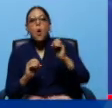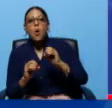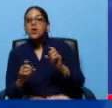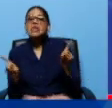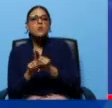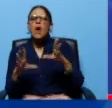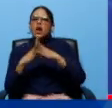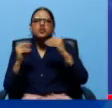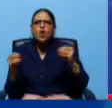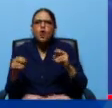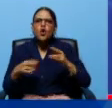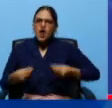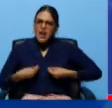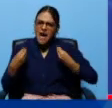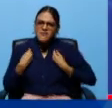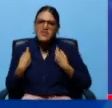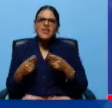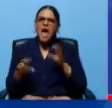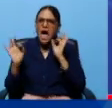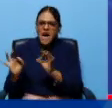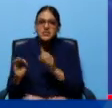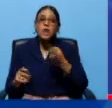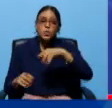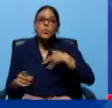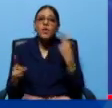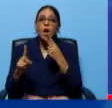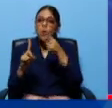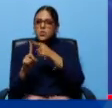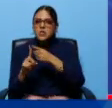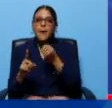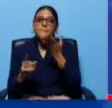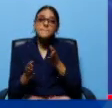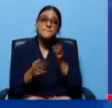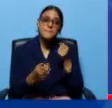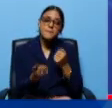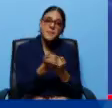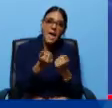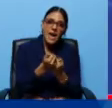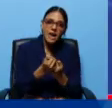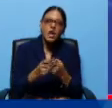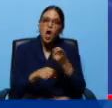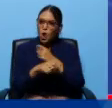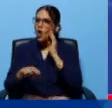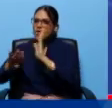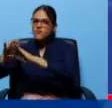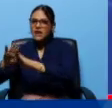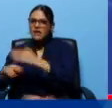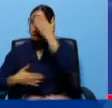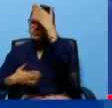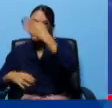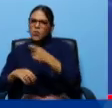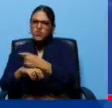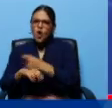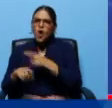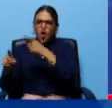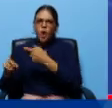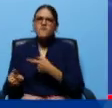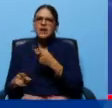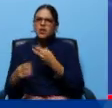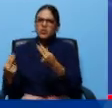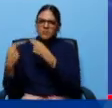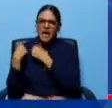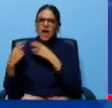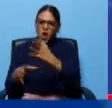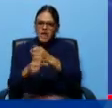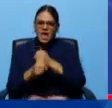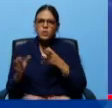vida. Algo puede ser para el bien. Ah, gobernador, mi saludo al gobernador encargado que ha